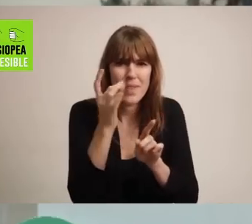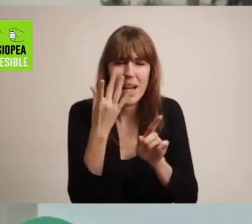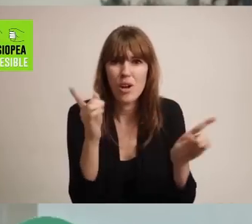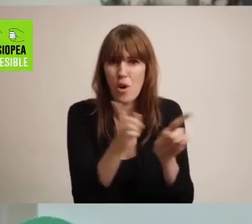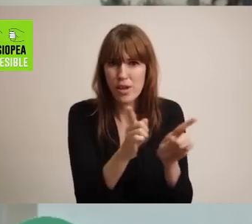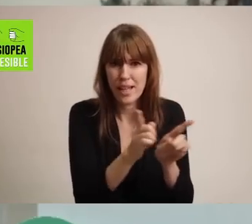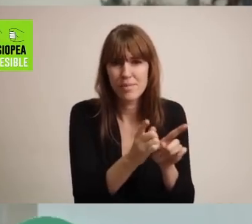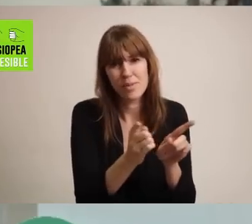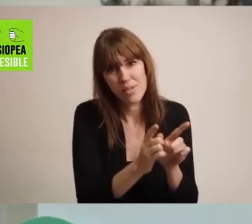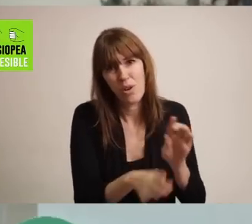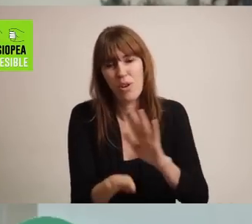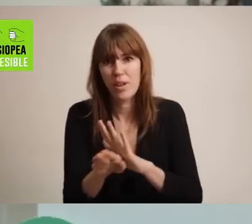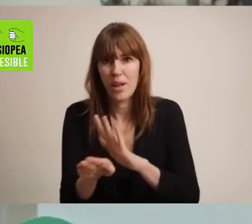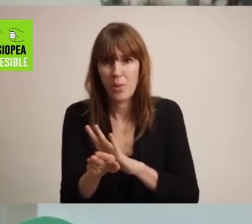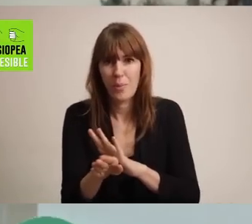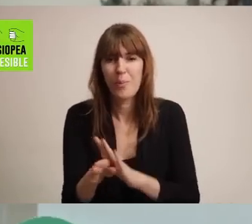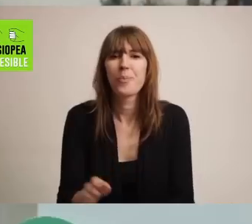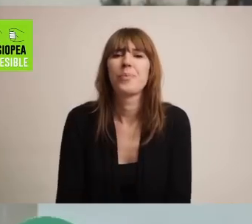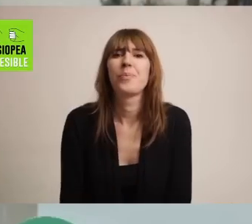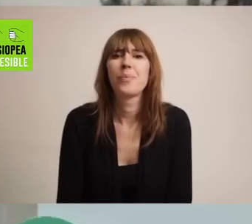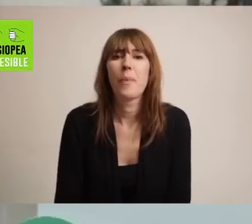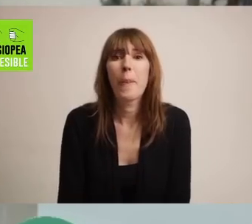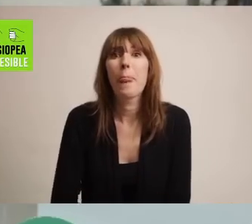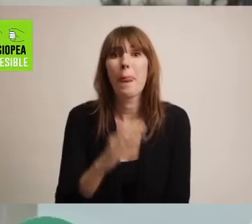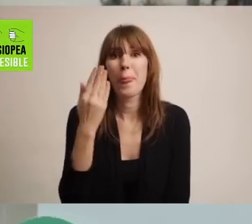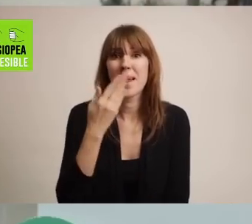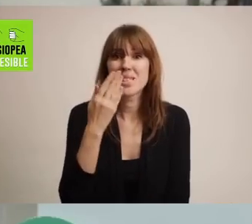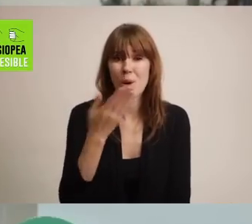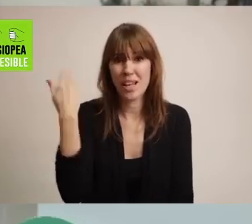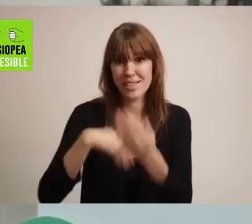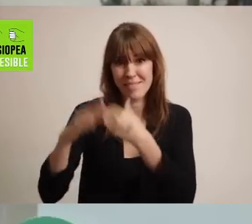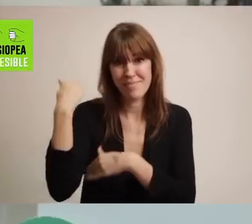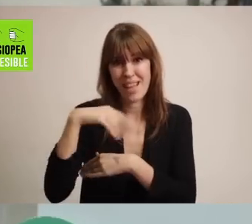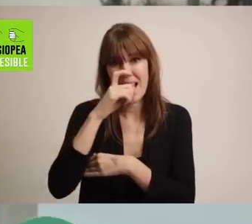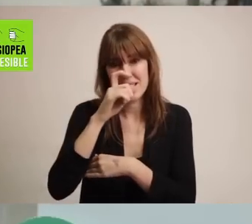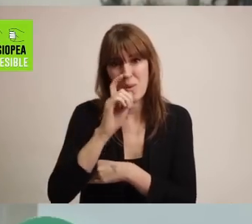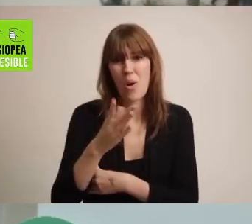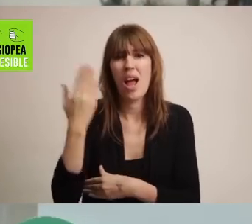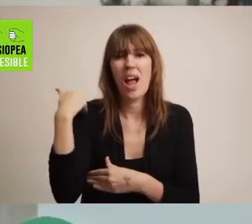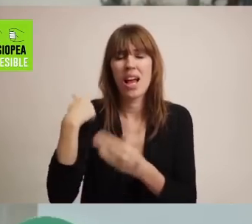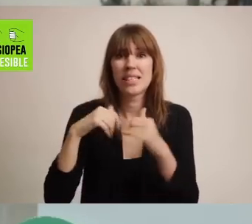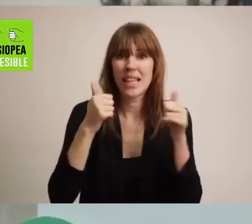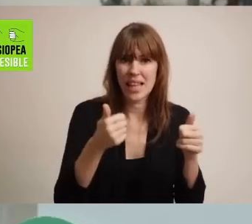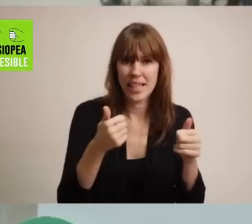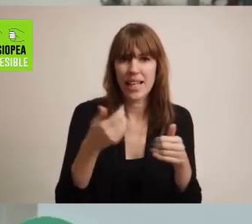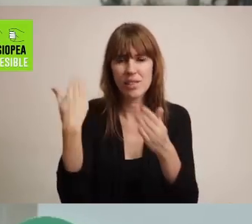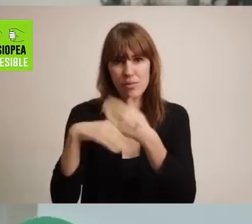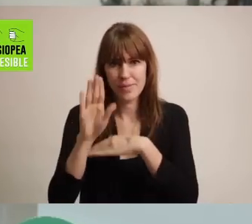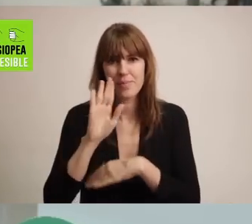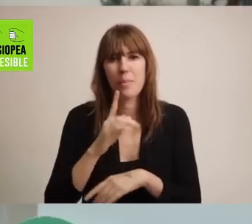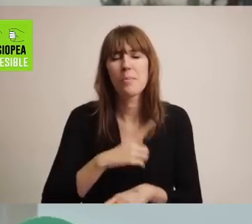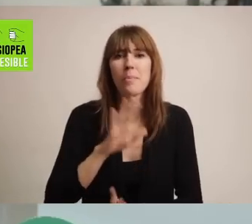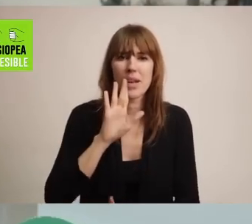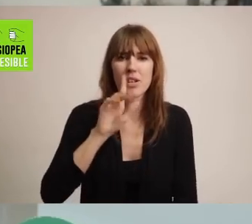ver. Hubo, aparte de esas escuelas antiguas, iniciáticas, etc., en el siglo XVIII